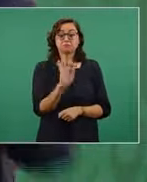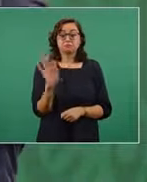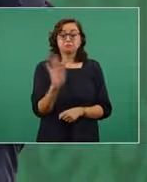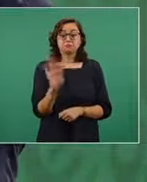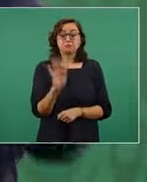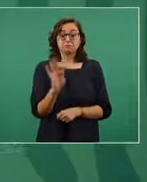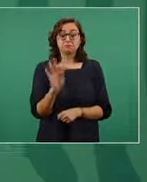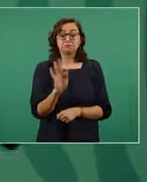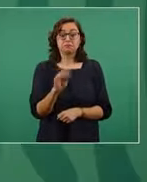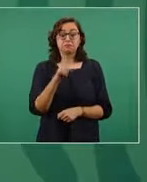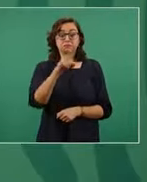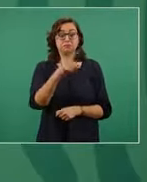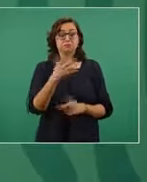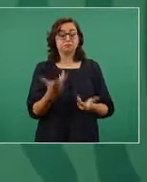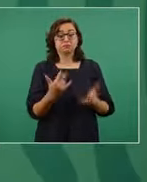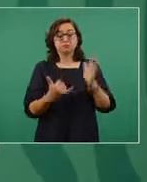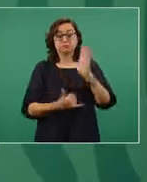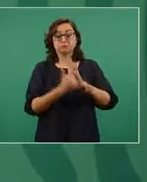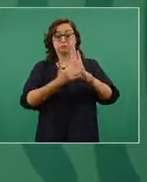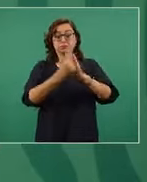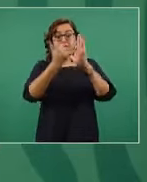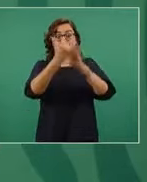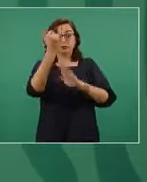la construcción,